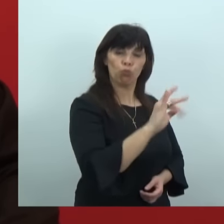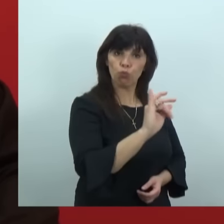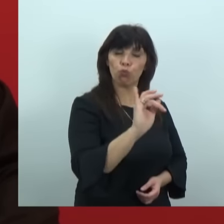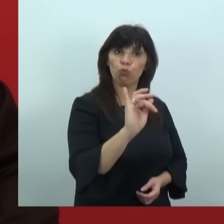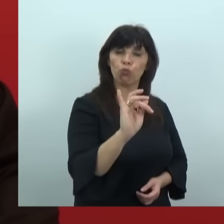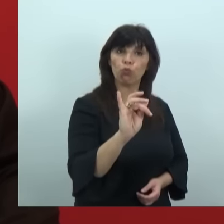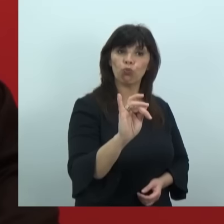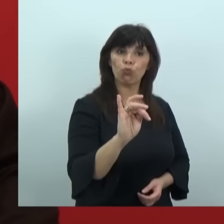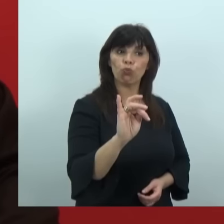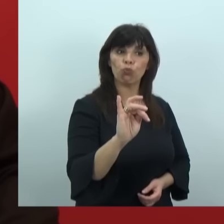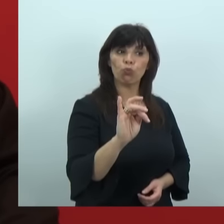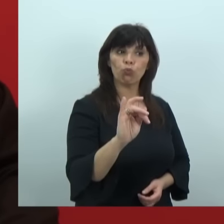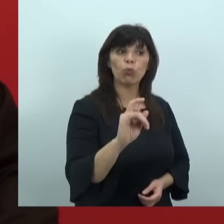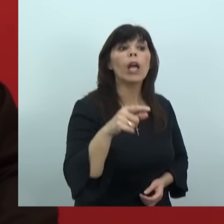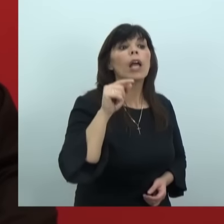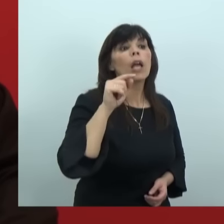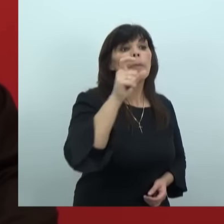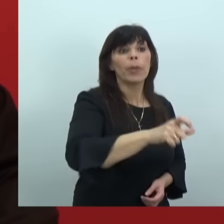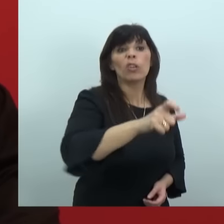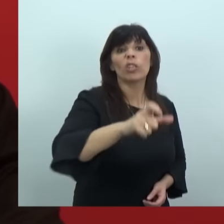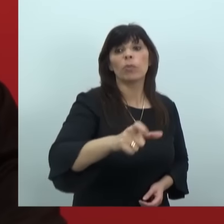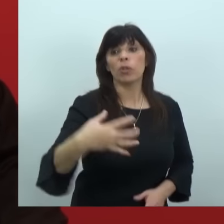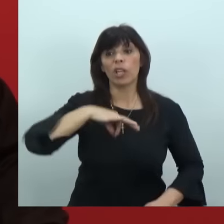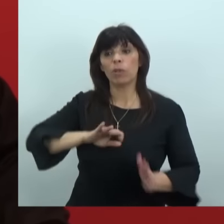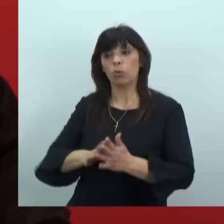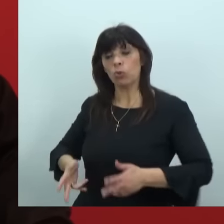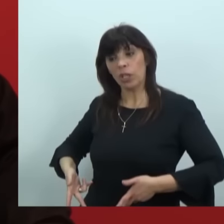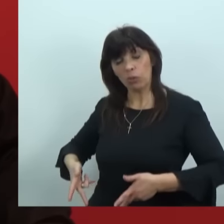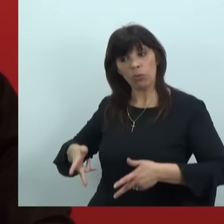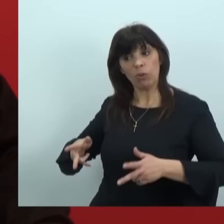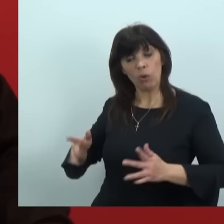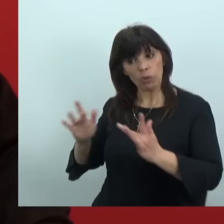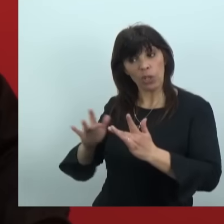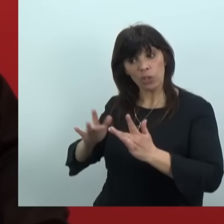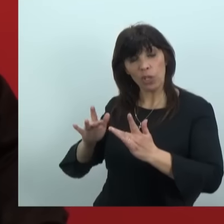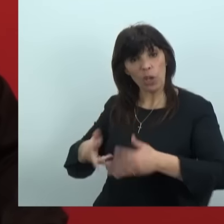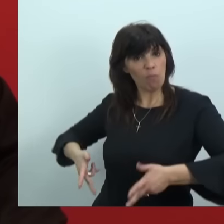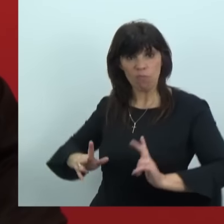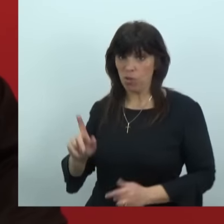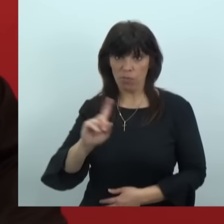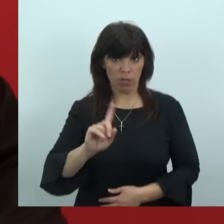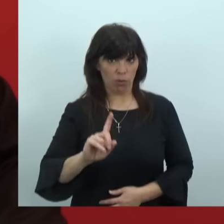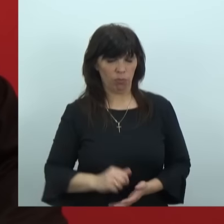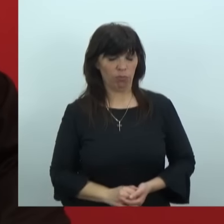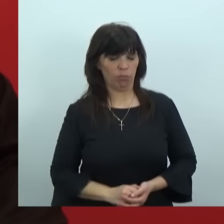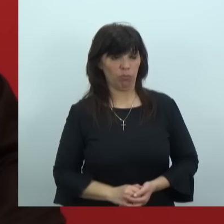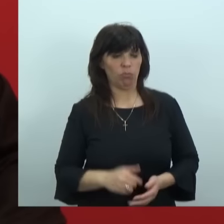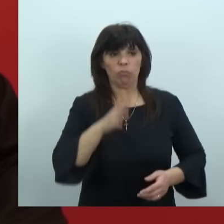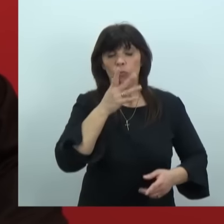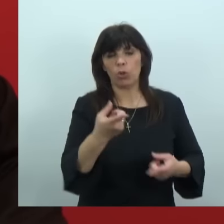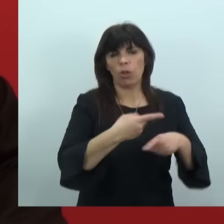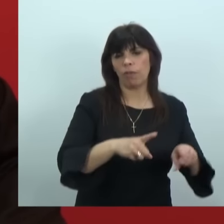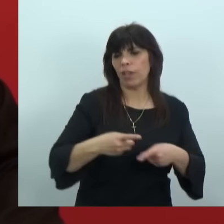pero nunca permitieron el trato del Espíritu Santo. Porque una cosa es ser llamado y otra cosa